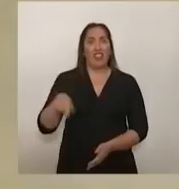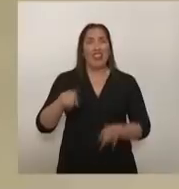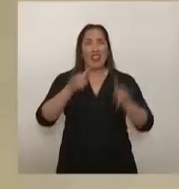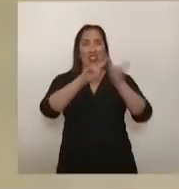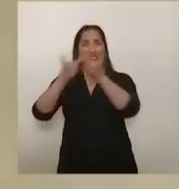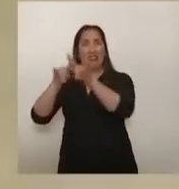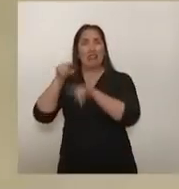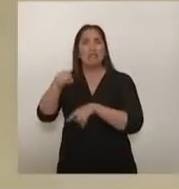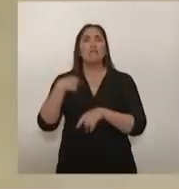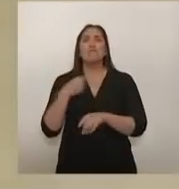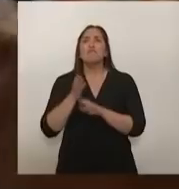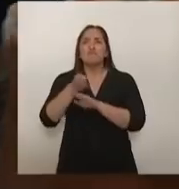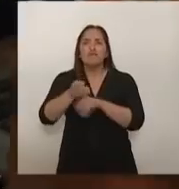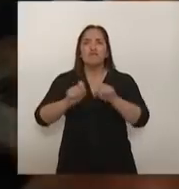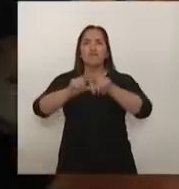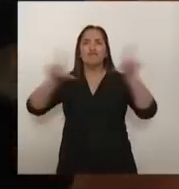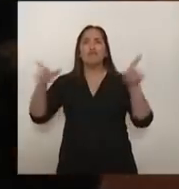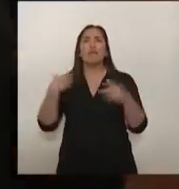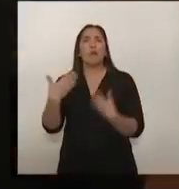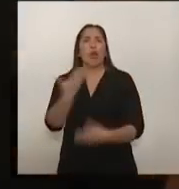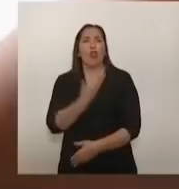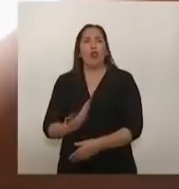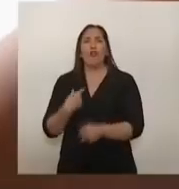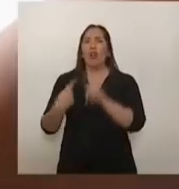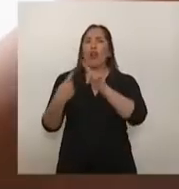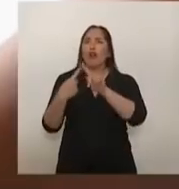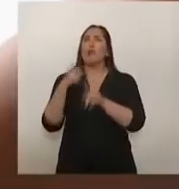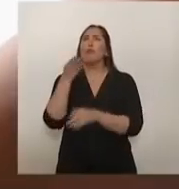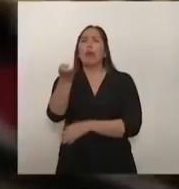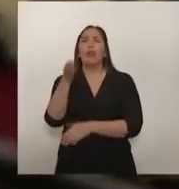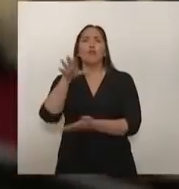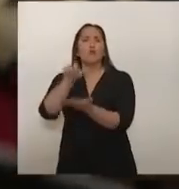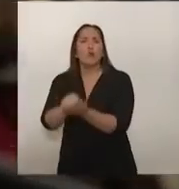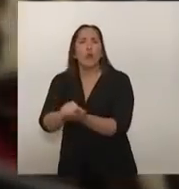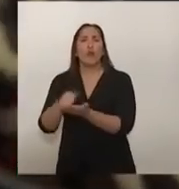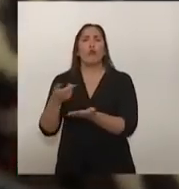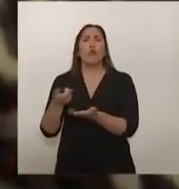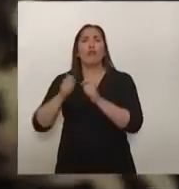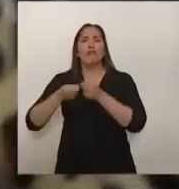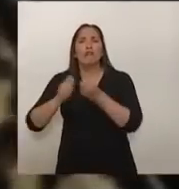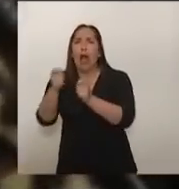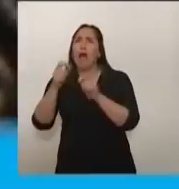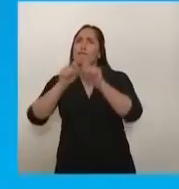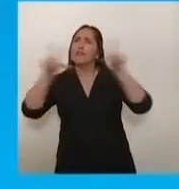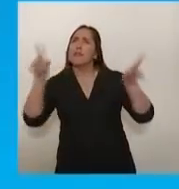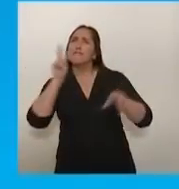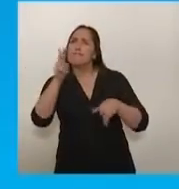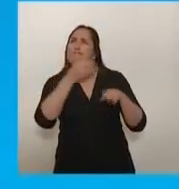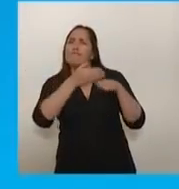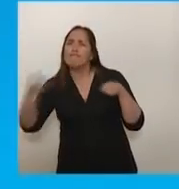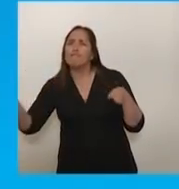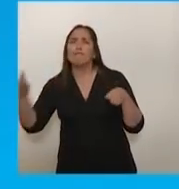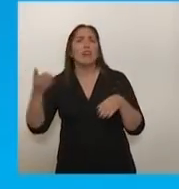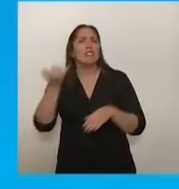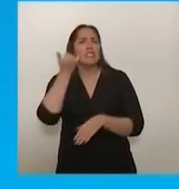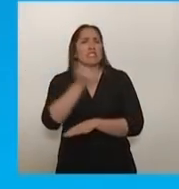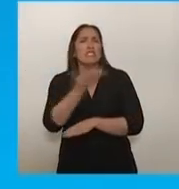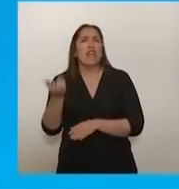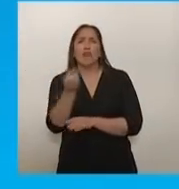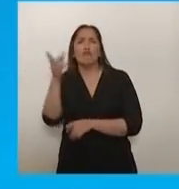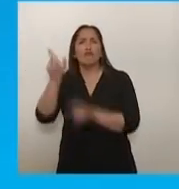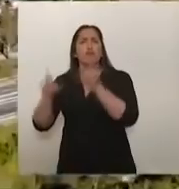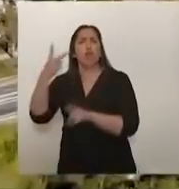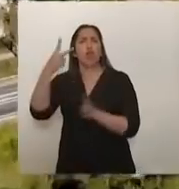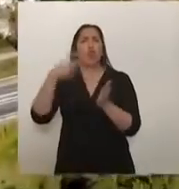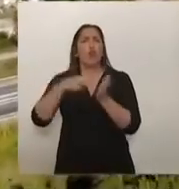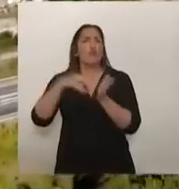argentino tiene una cuenta única para interactuar con el Estado, pedir turnos, iniciar y seguir trámites a distancia. Ya tiene más de 2 millones de